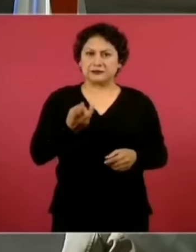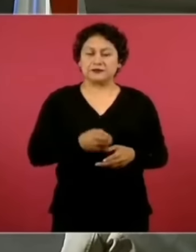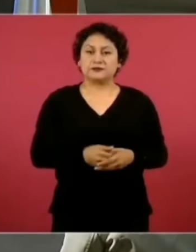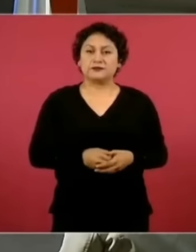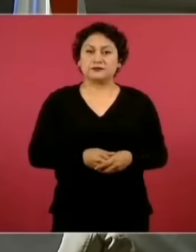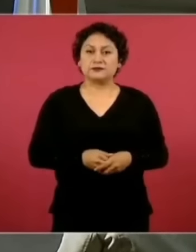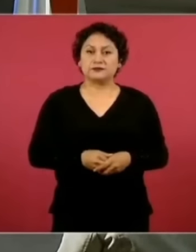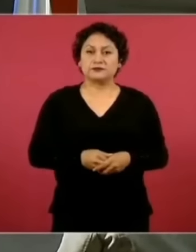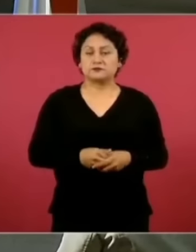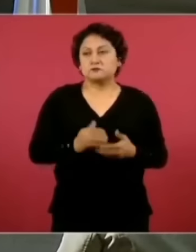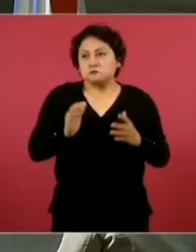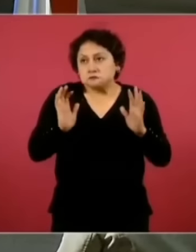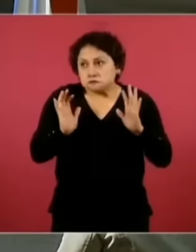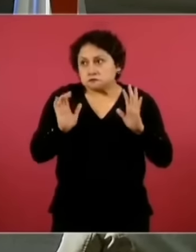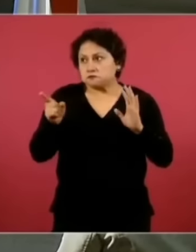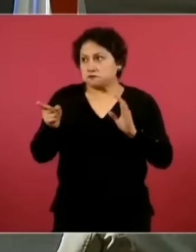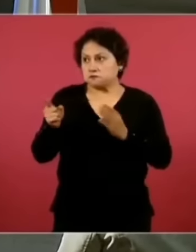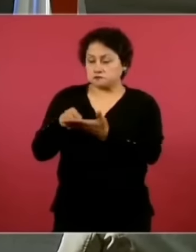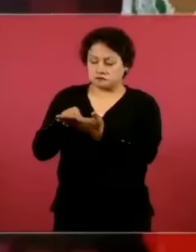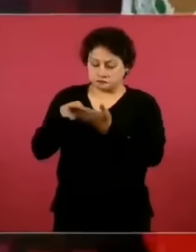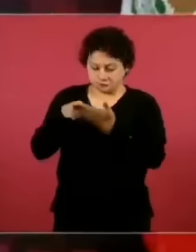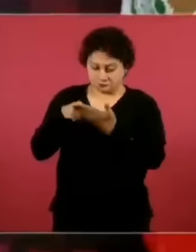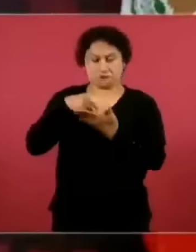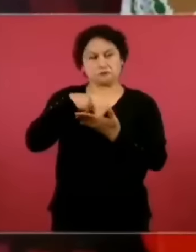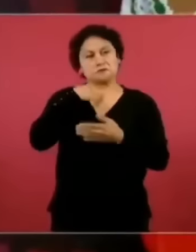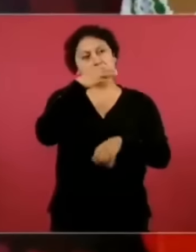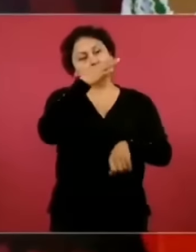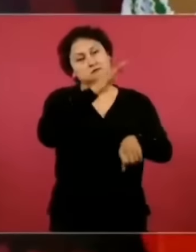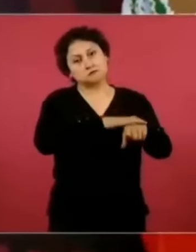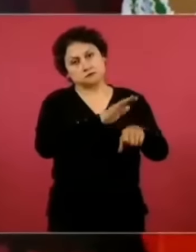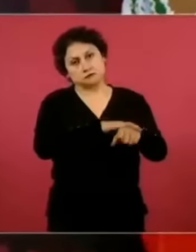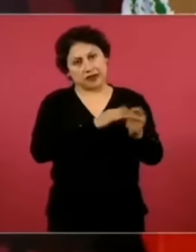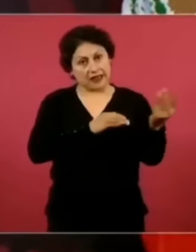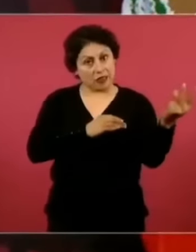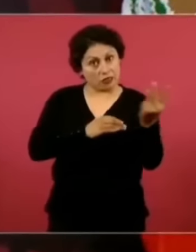y les mandé a decir a los dos